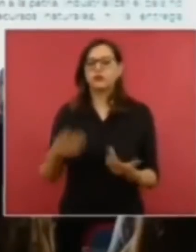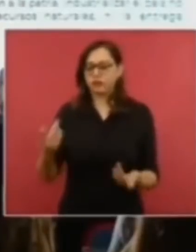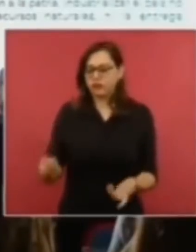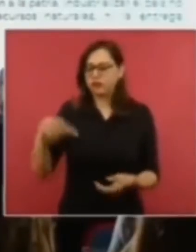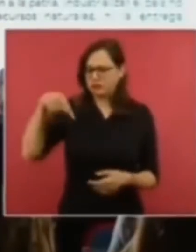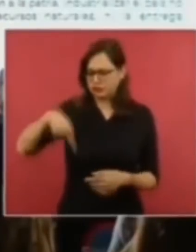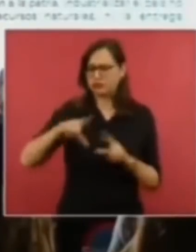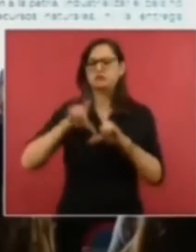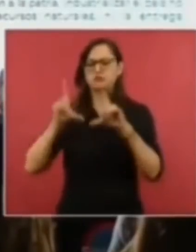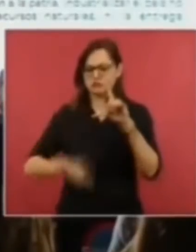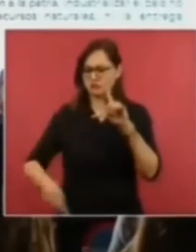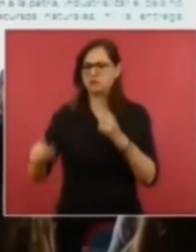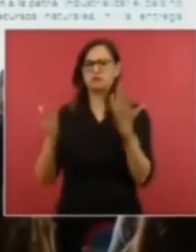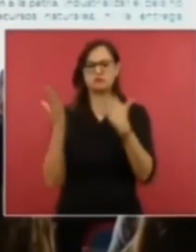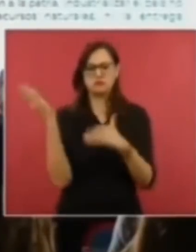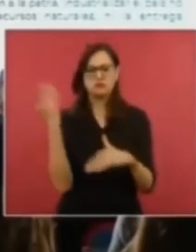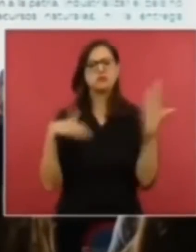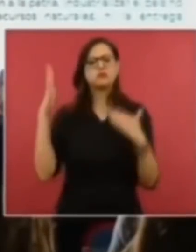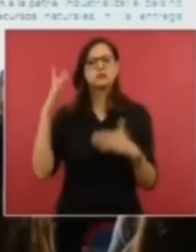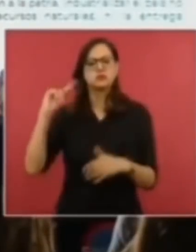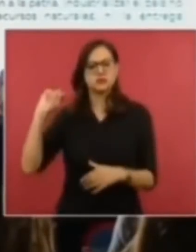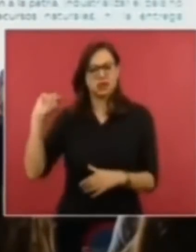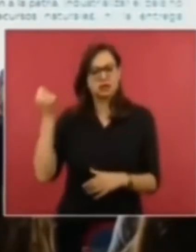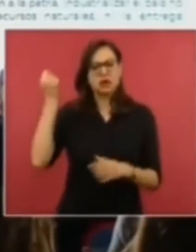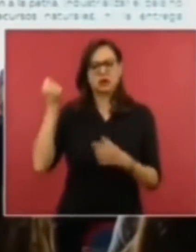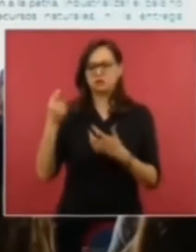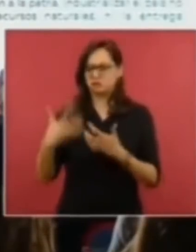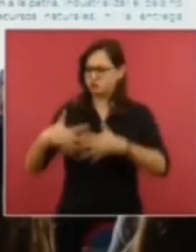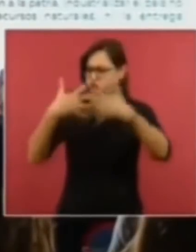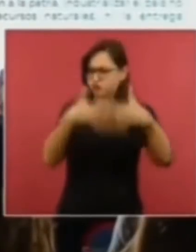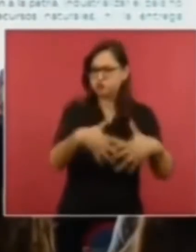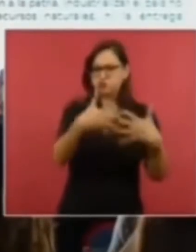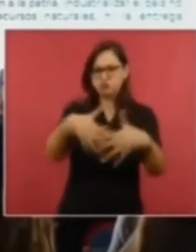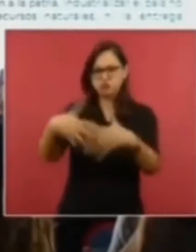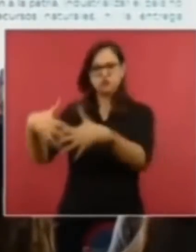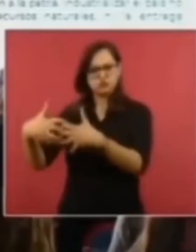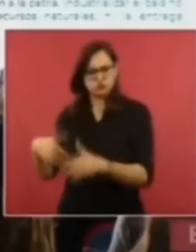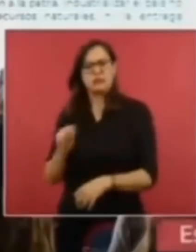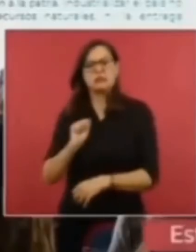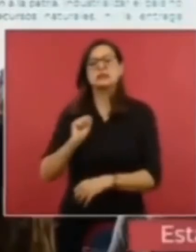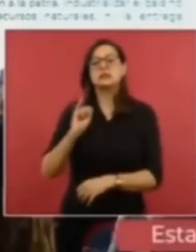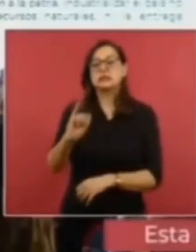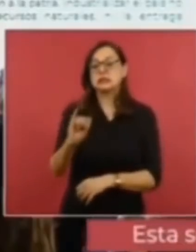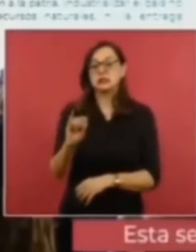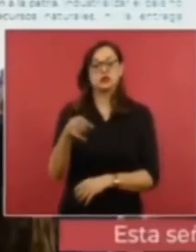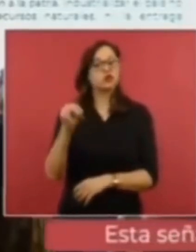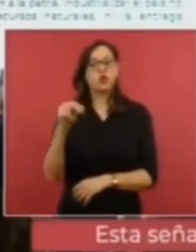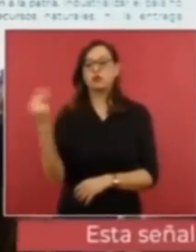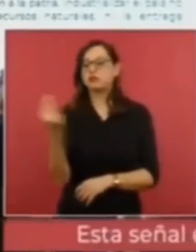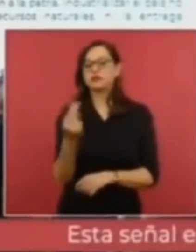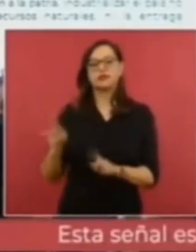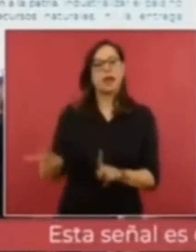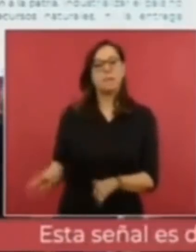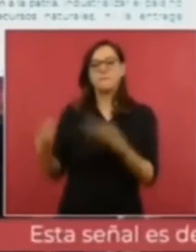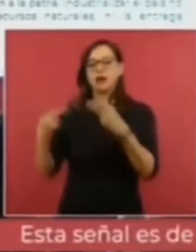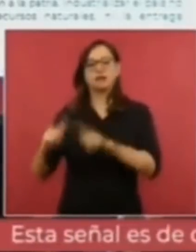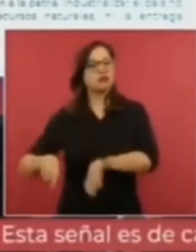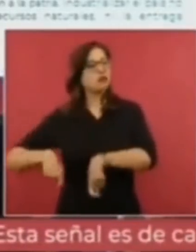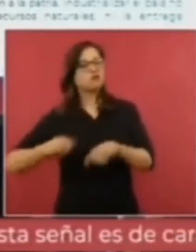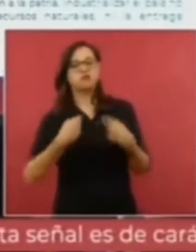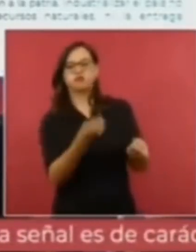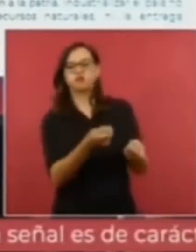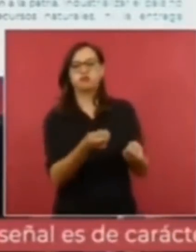No implica una subasta pública de nuestros recursos naturales, ni la